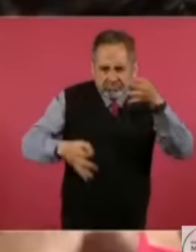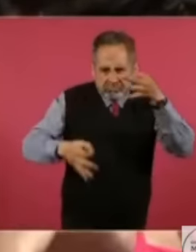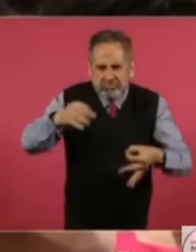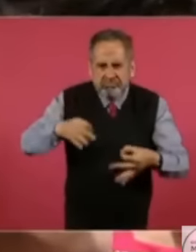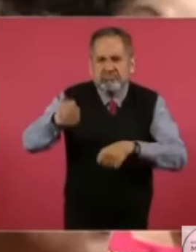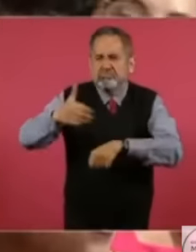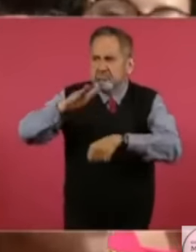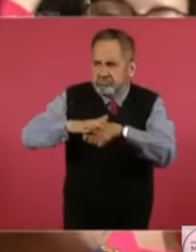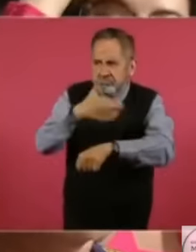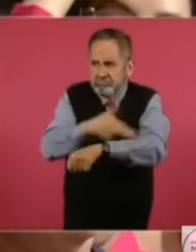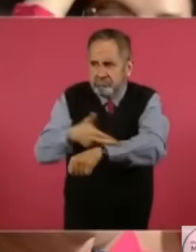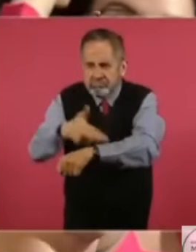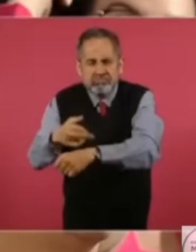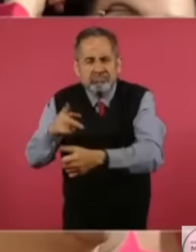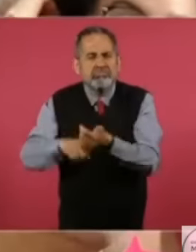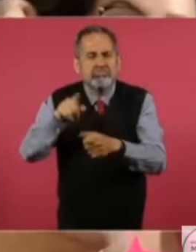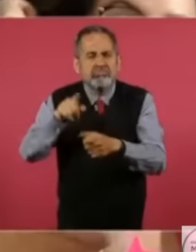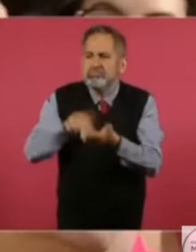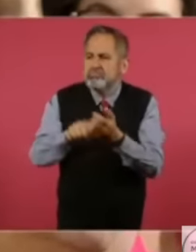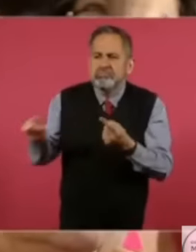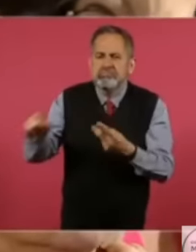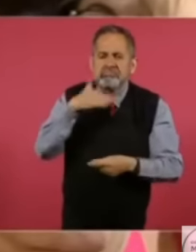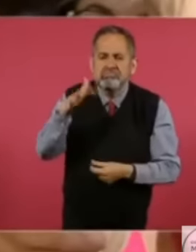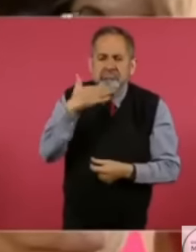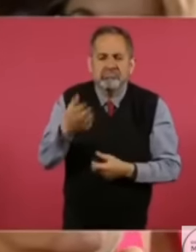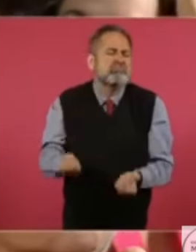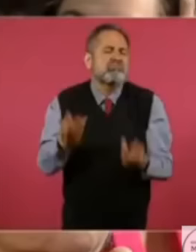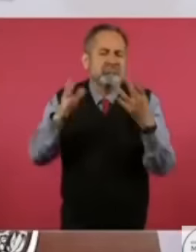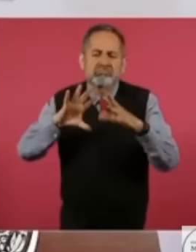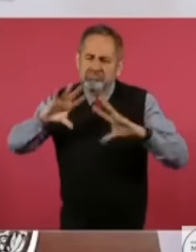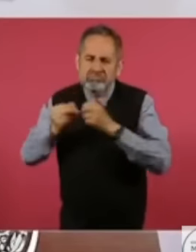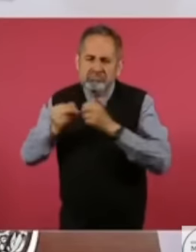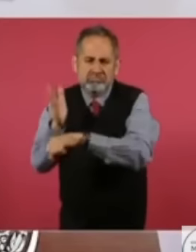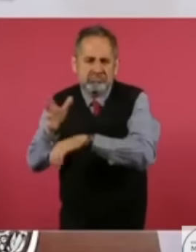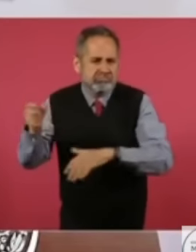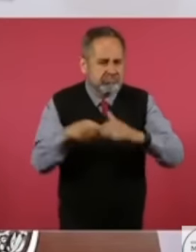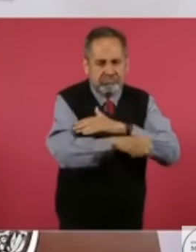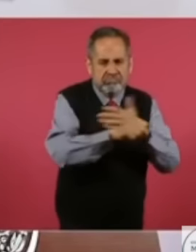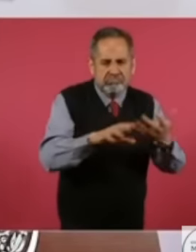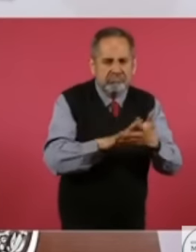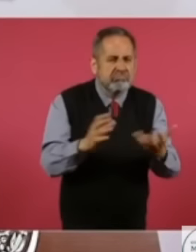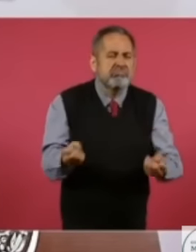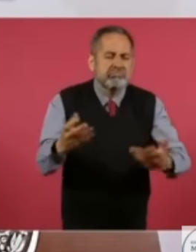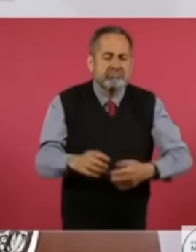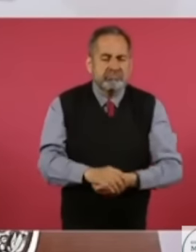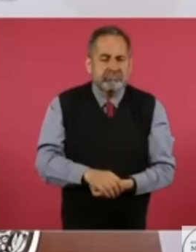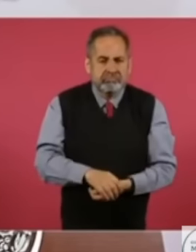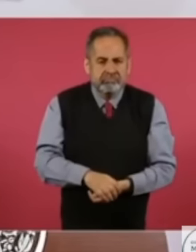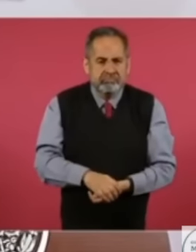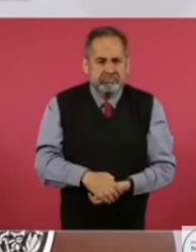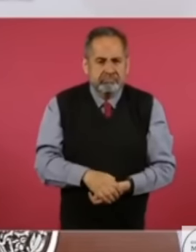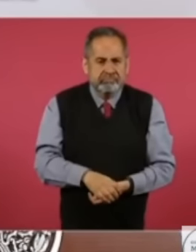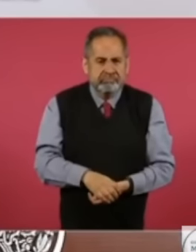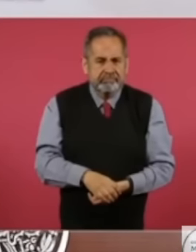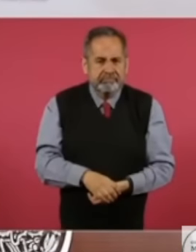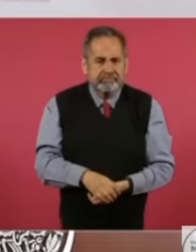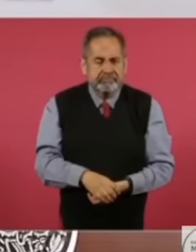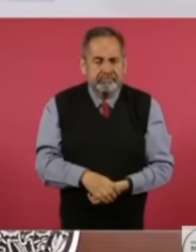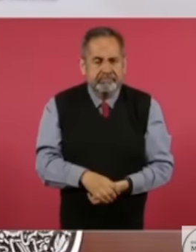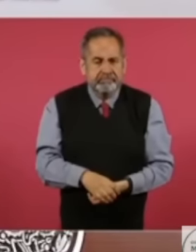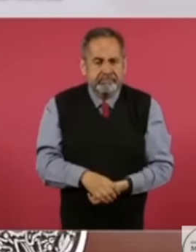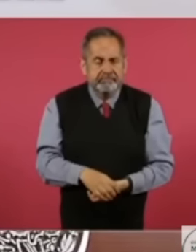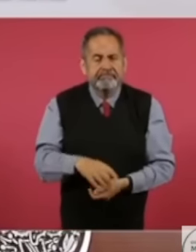austeridad republicana y también eliminando la corrupción de México. Así que quédate hasta el final de este video para que